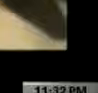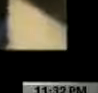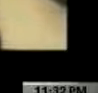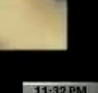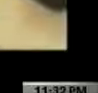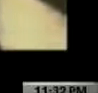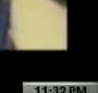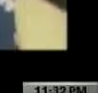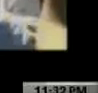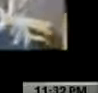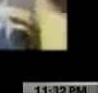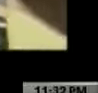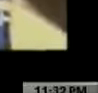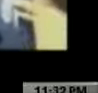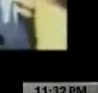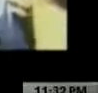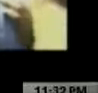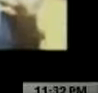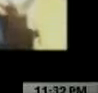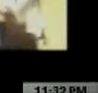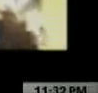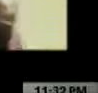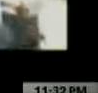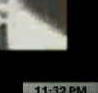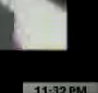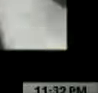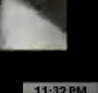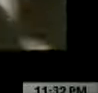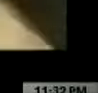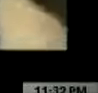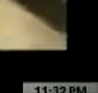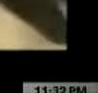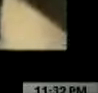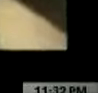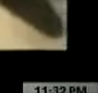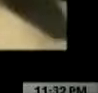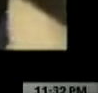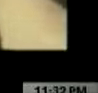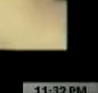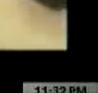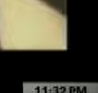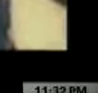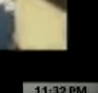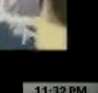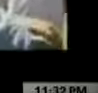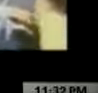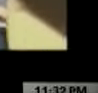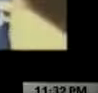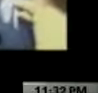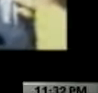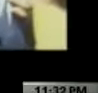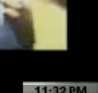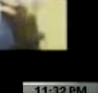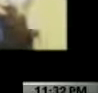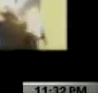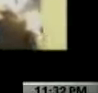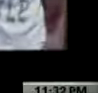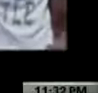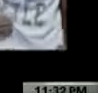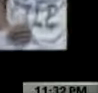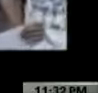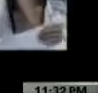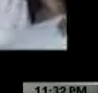termina esto para usted? Cuando logremos sacar a quienes hoy están gobernando. ¿Cuándo termina esto para usted? Cuando logremos sacar a quienes hoy están